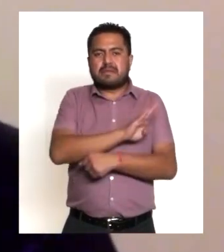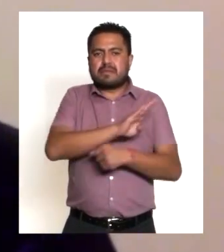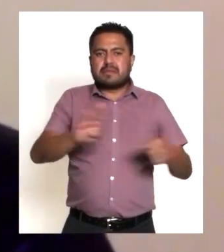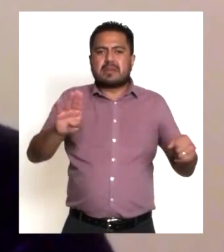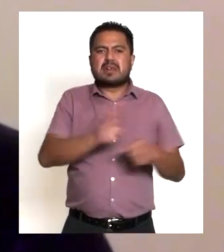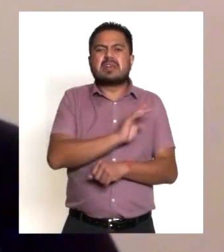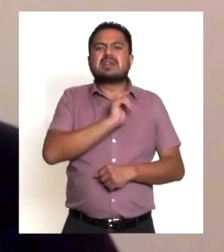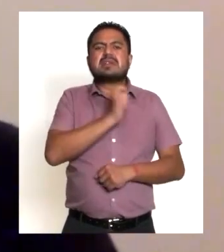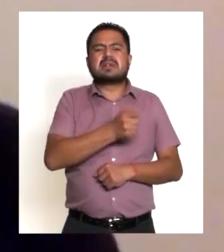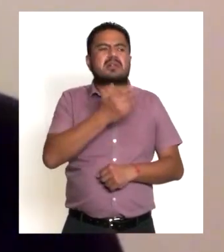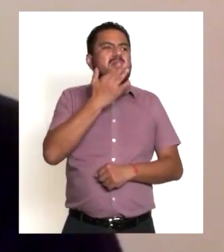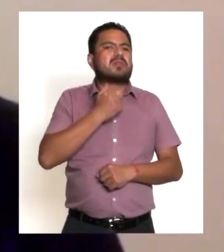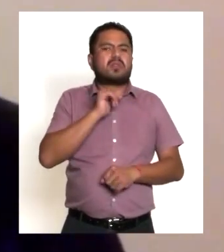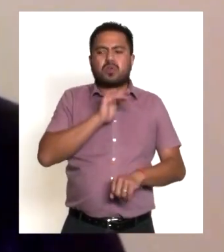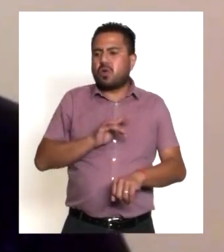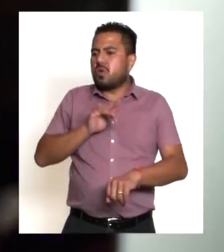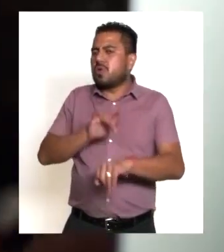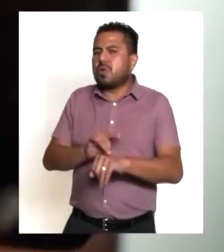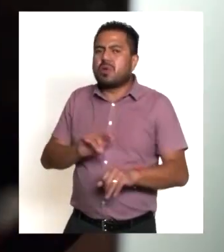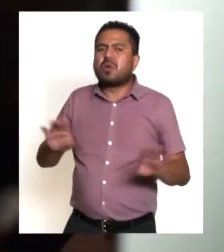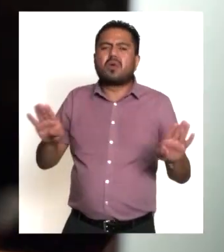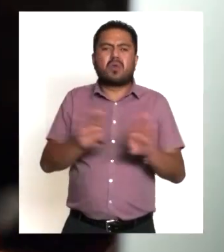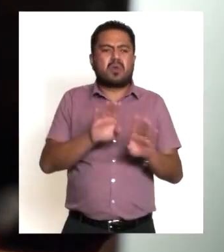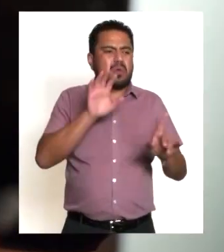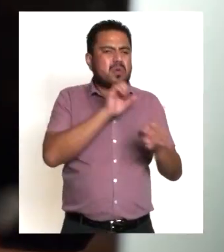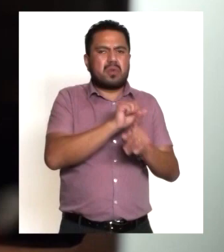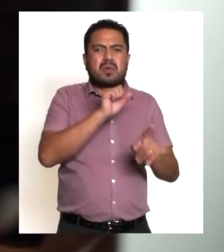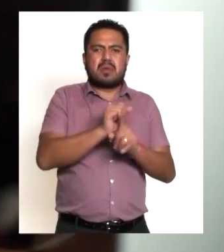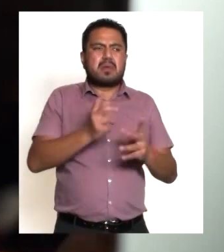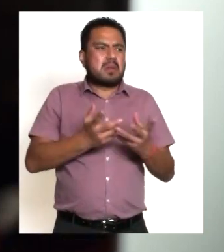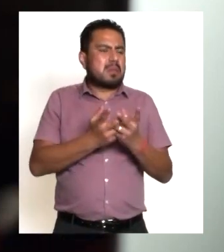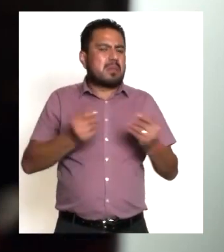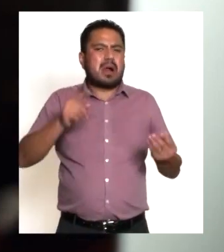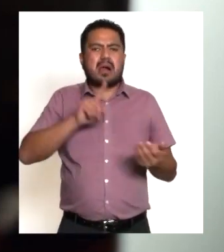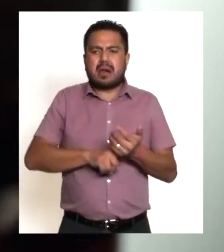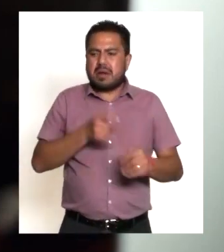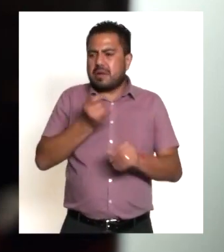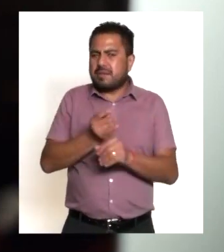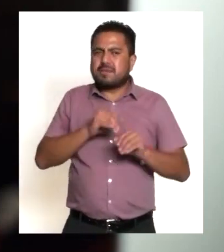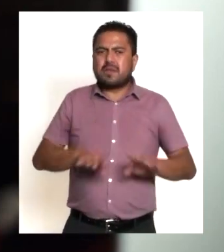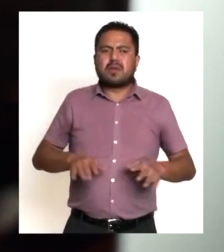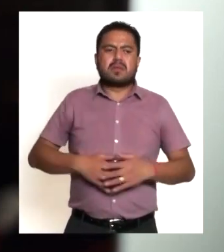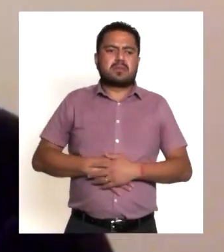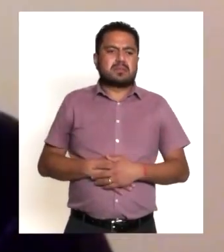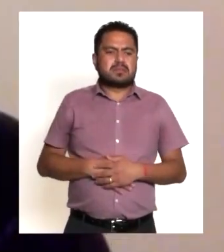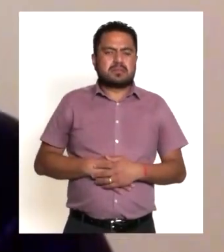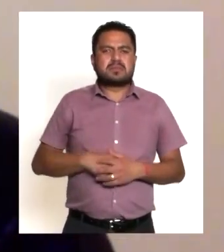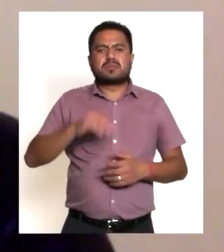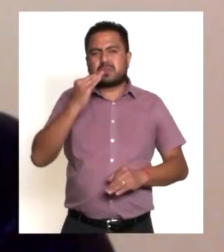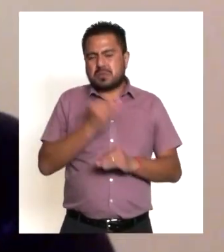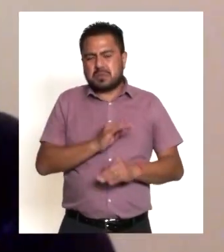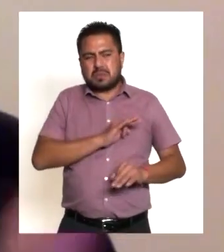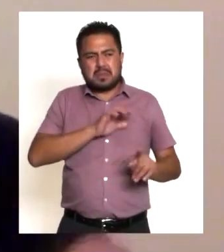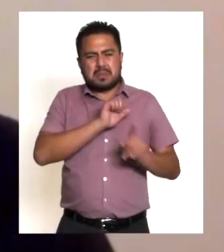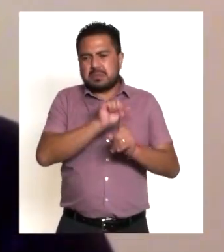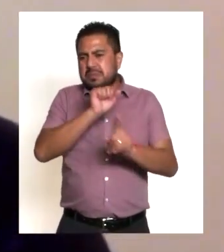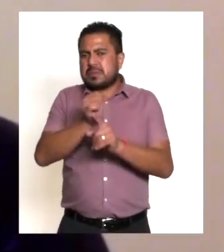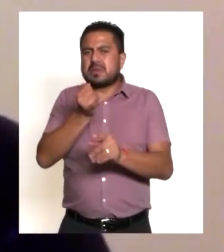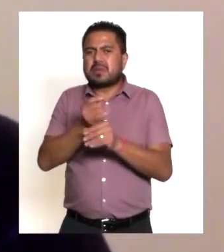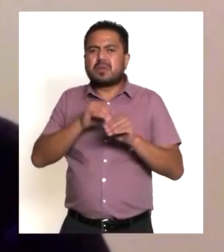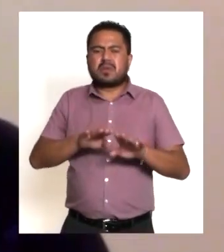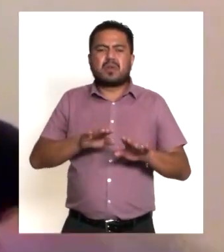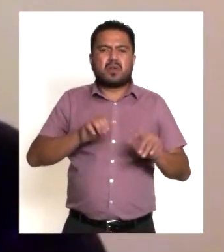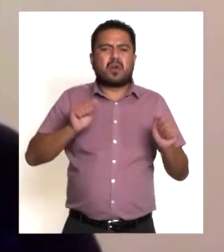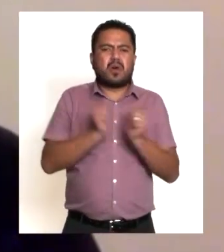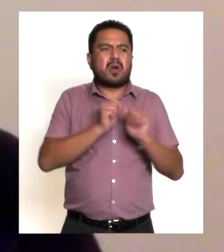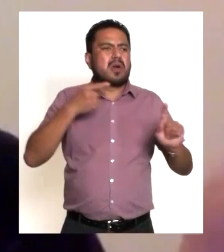la ventaja de que nadie los toque. ¿Cómo se mide la velocidad de transferencia de datos, Max? Hoy en día podemos medir la transferencia